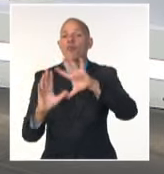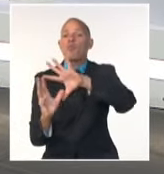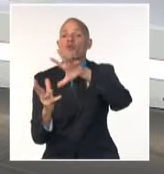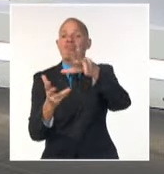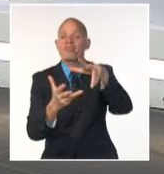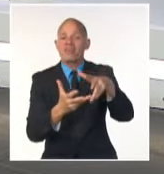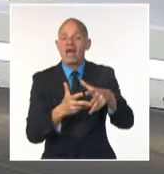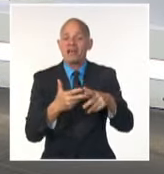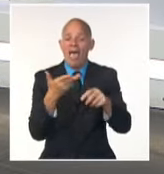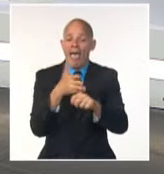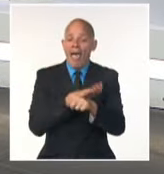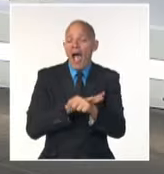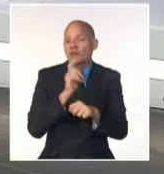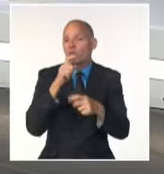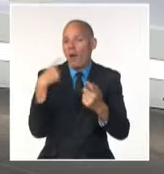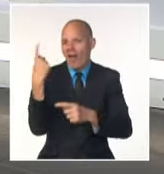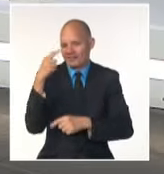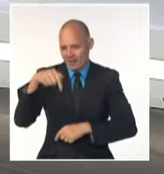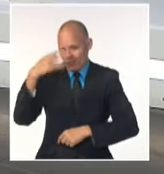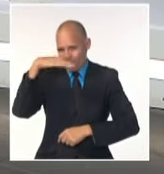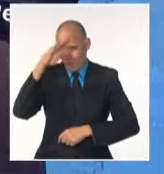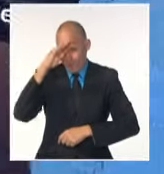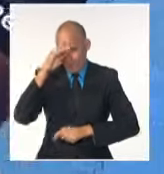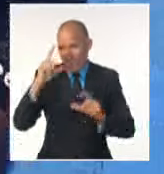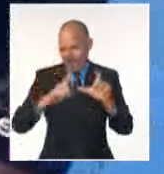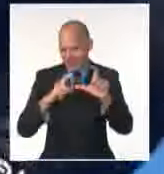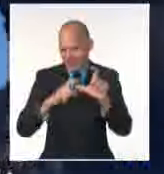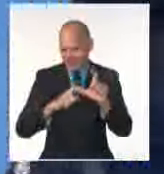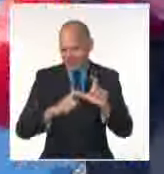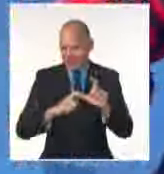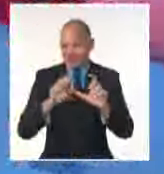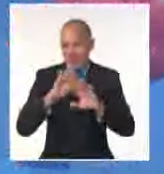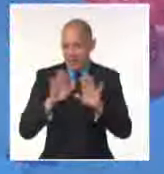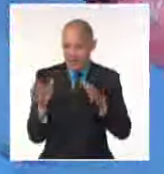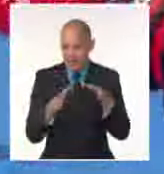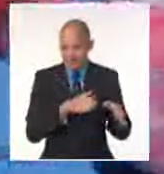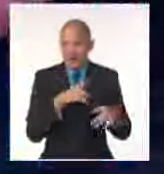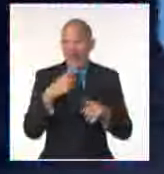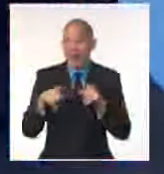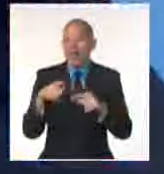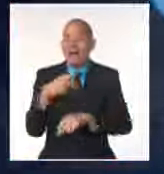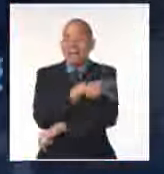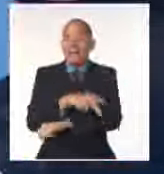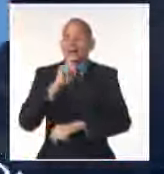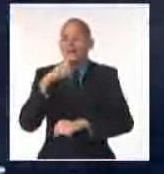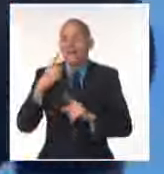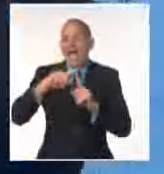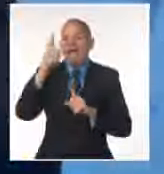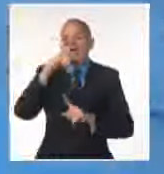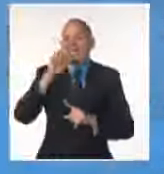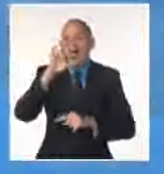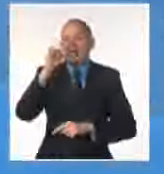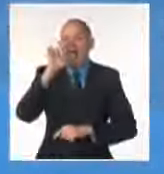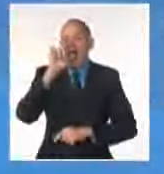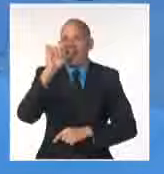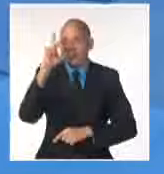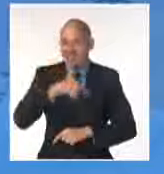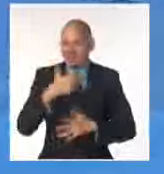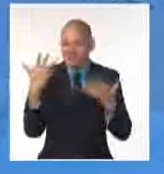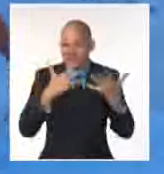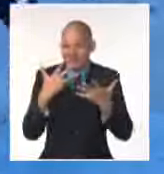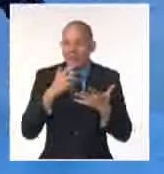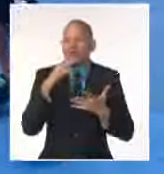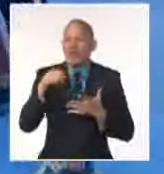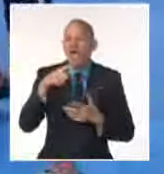del Campeonato Nacional Playa Girón de boxeo. Desde Tailandia ya se conoce que mañana será la reunión técnica donde se